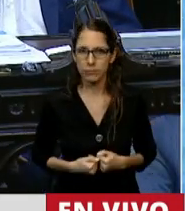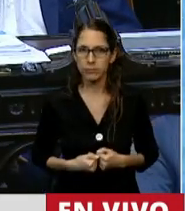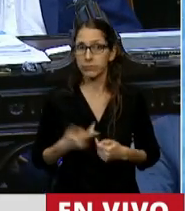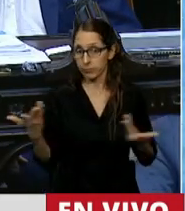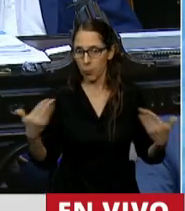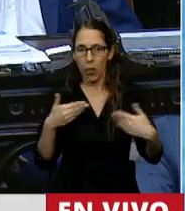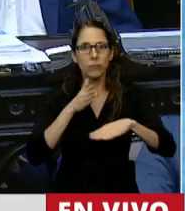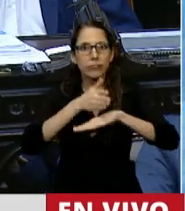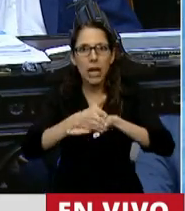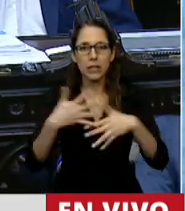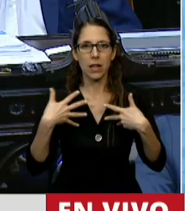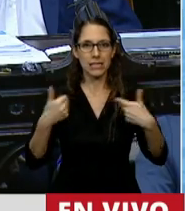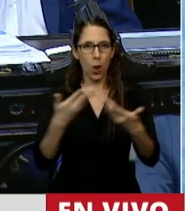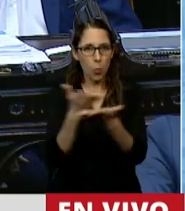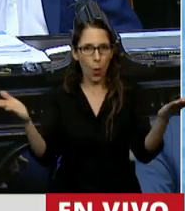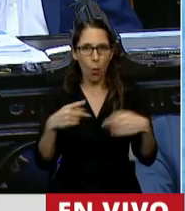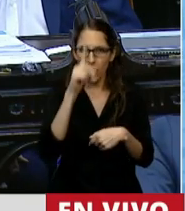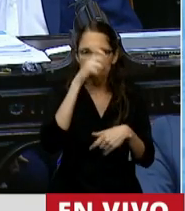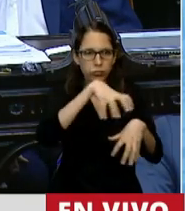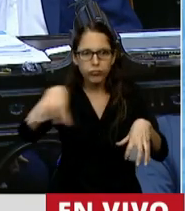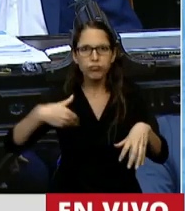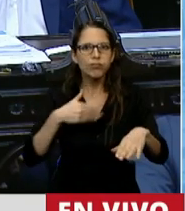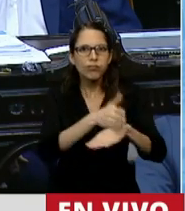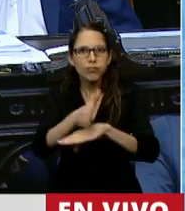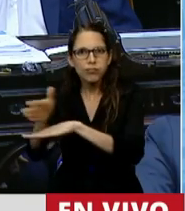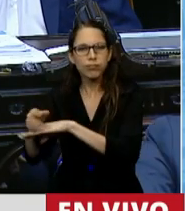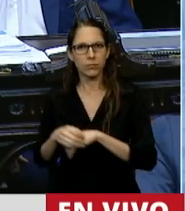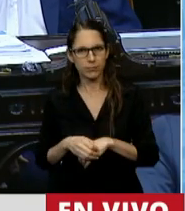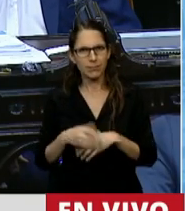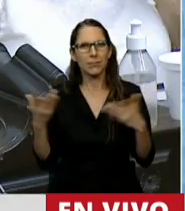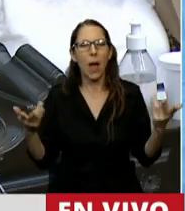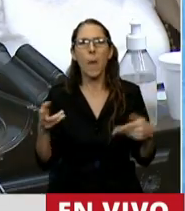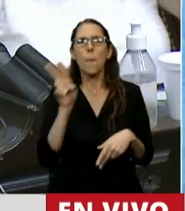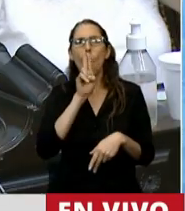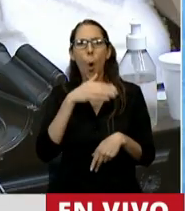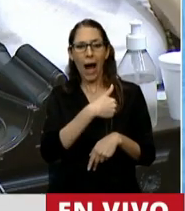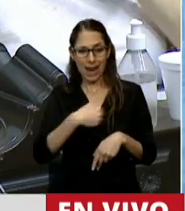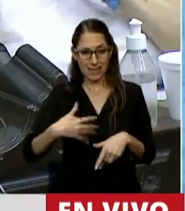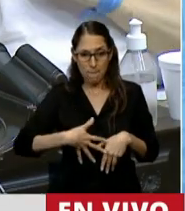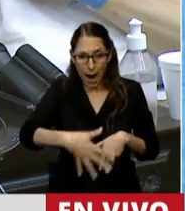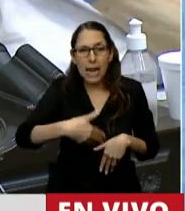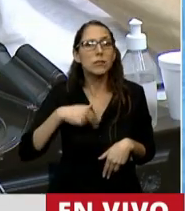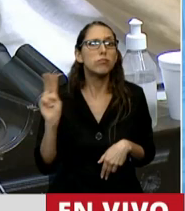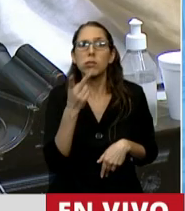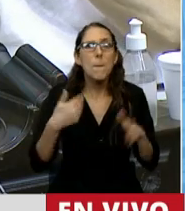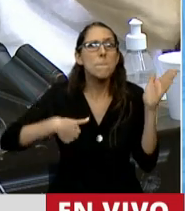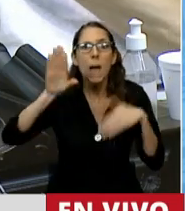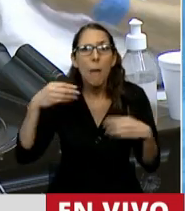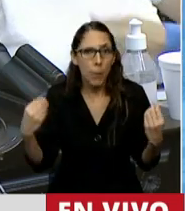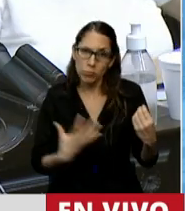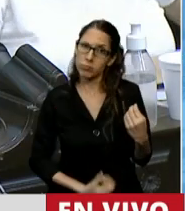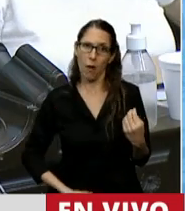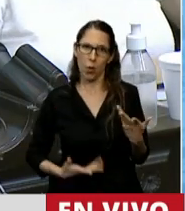pública. Estamos hablando de las principales causas de muerte materna que pueden evitarse, se pueden